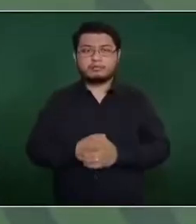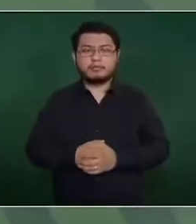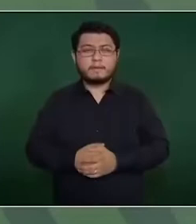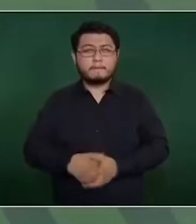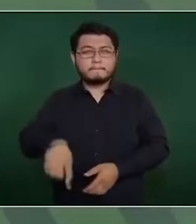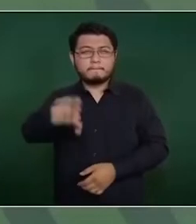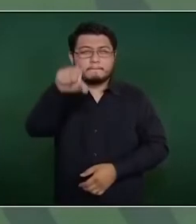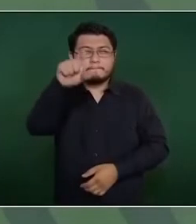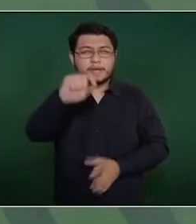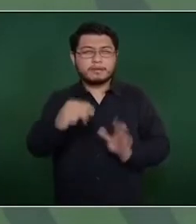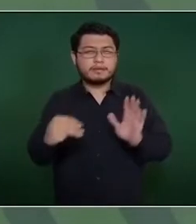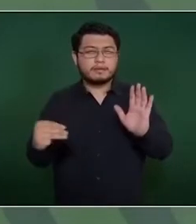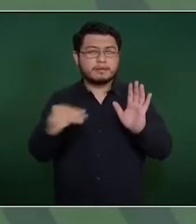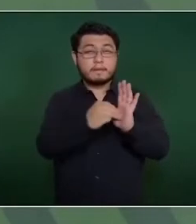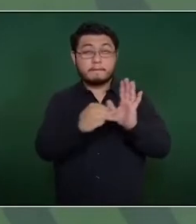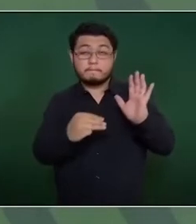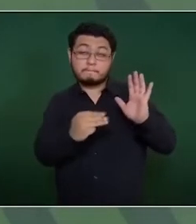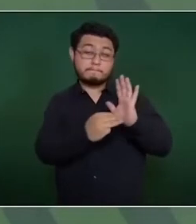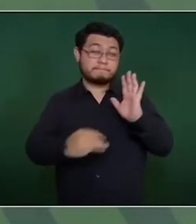20,000 millones de pesos.